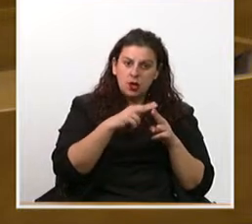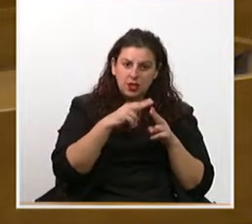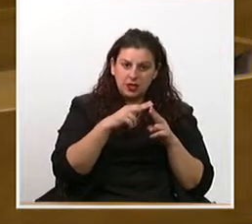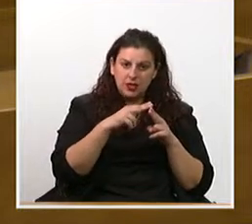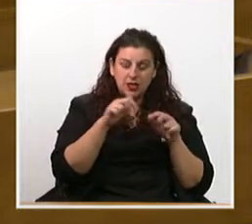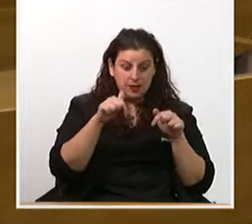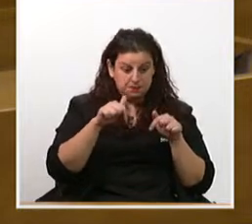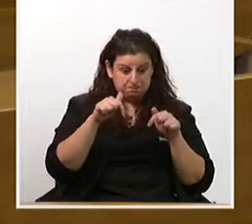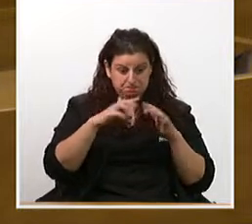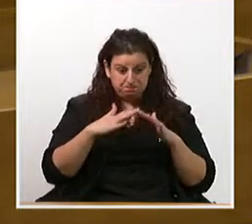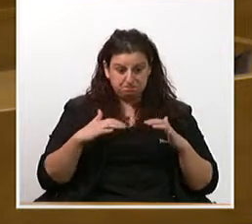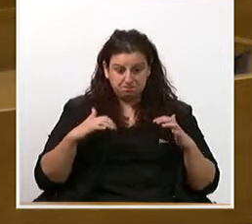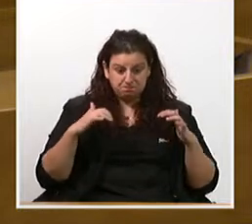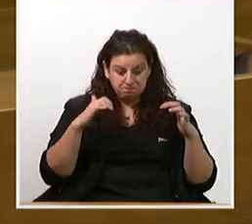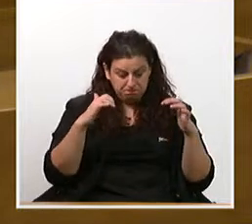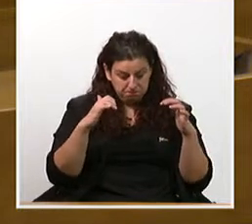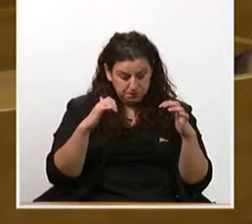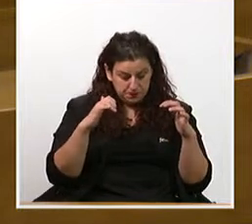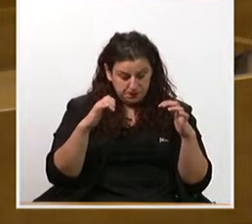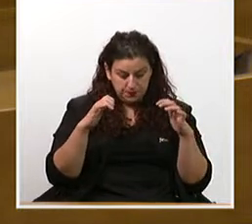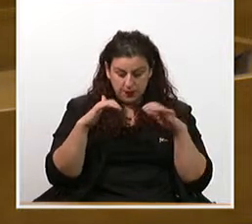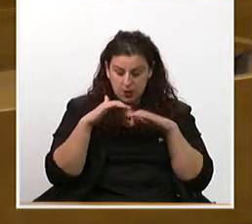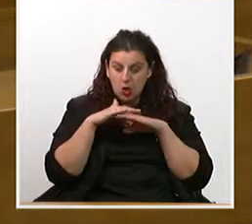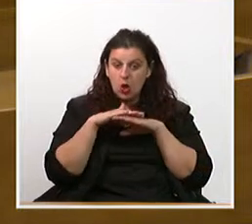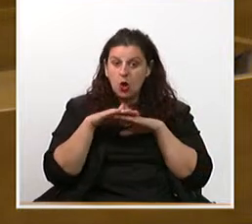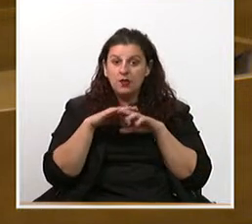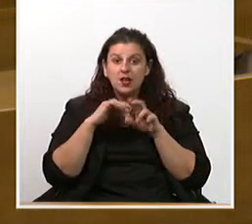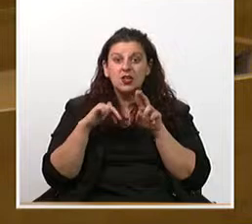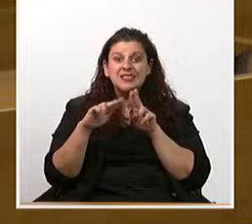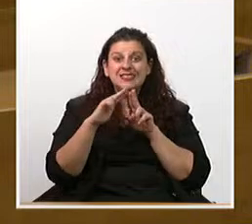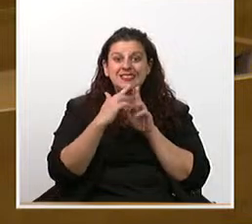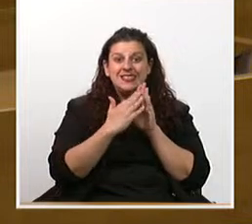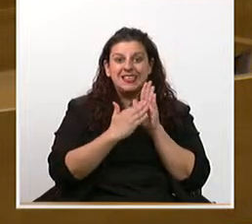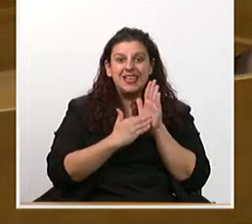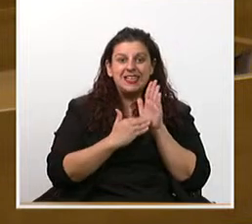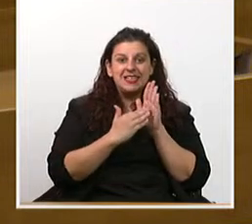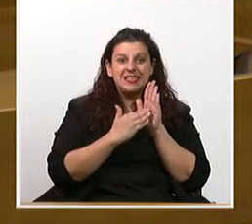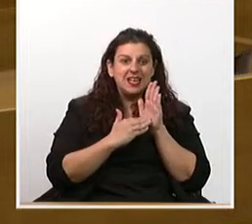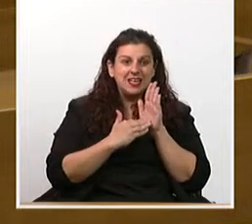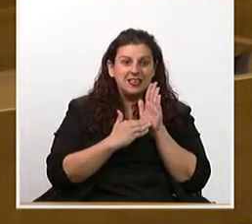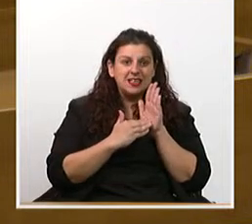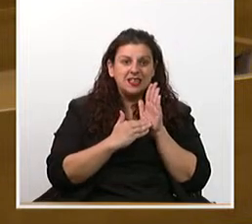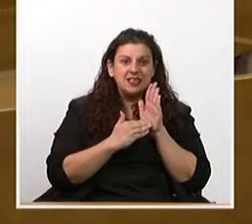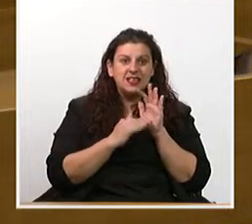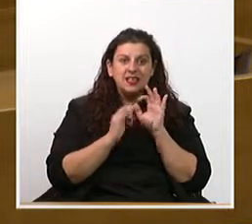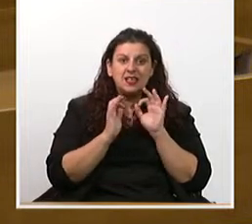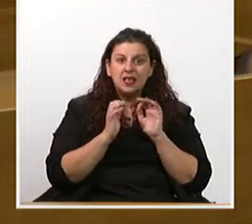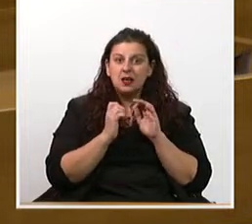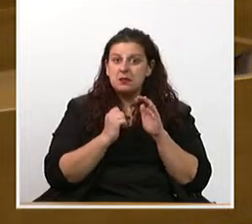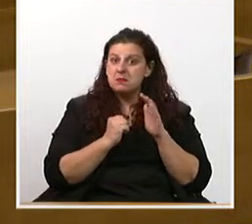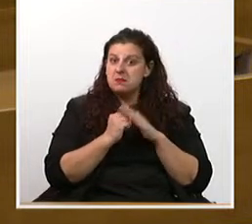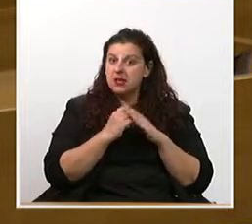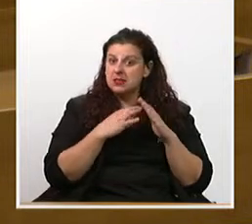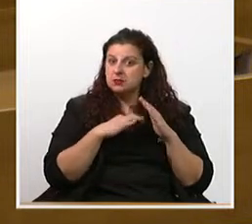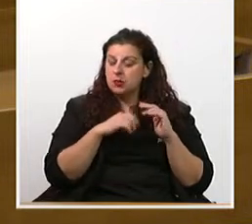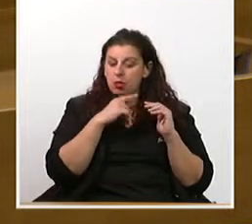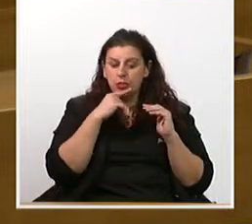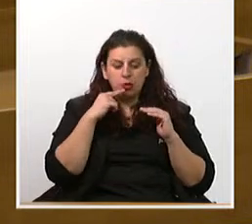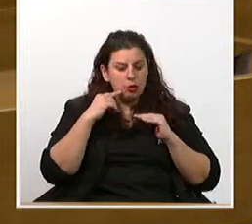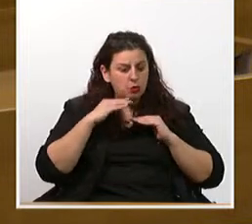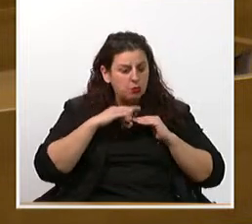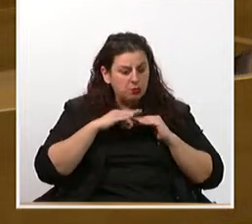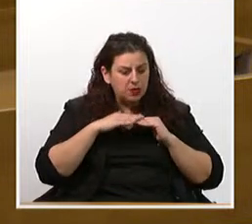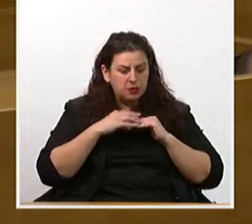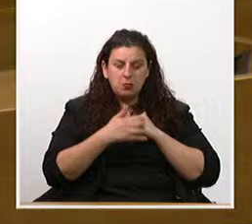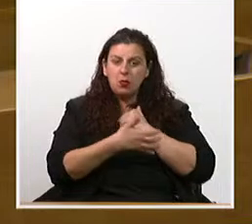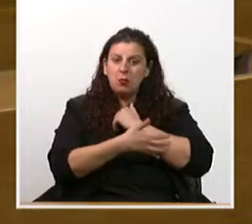esta cámara y desde el gobierno de la generalitat para minimizar lo más posible el dolor y la precariedad